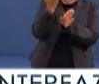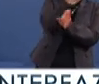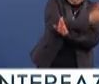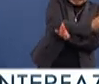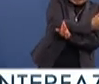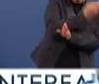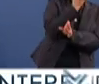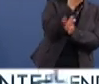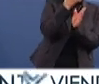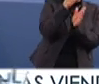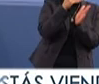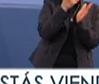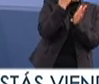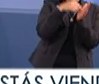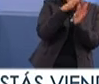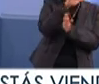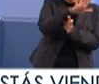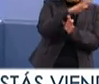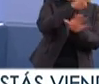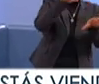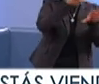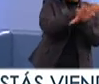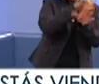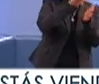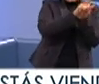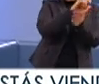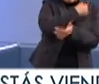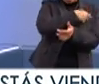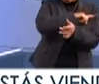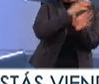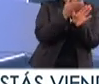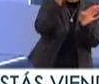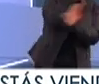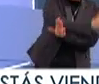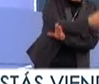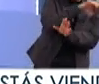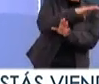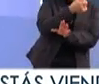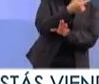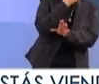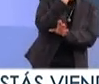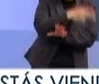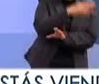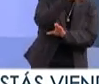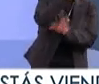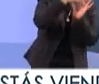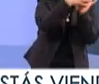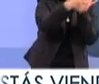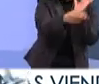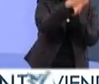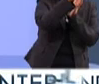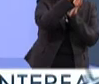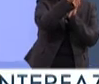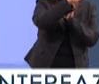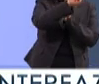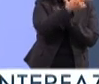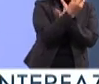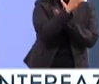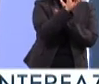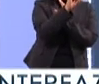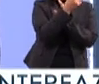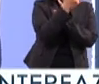de 2005 que cambiara la ley general de salud podían existir medicamentos que ahora se les llaman copias que no son genéricos